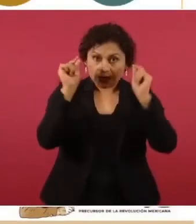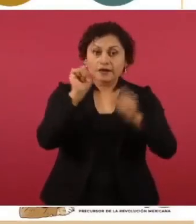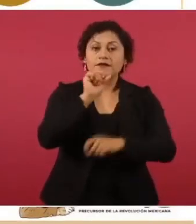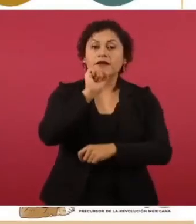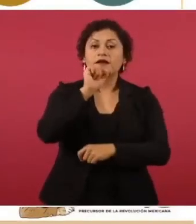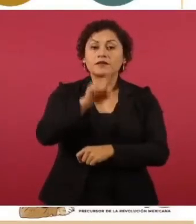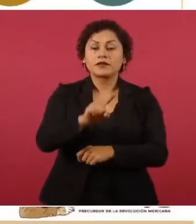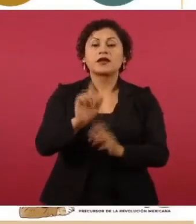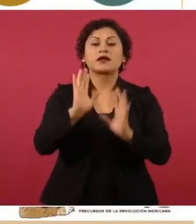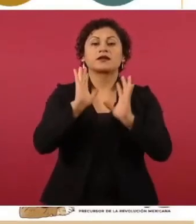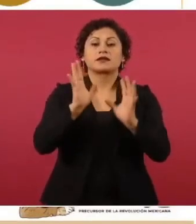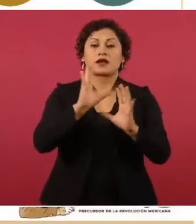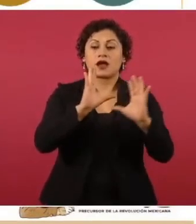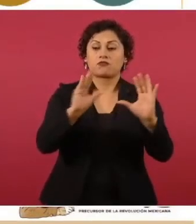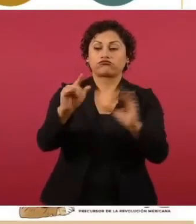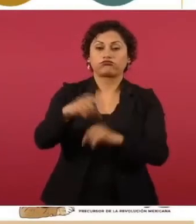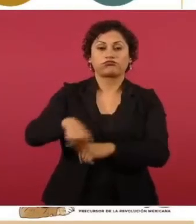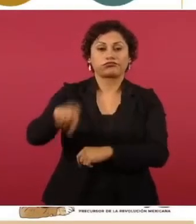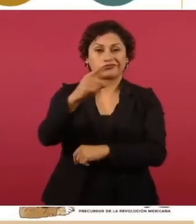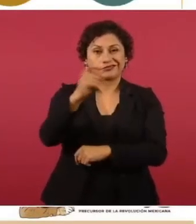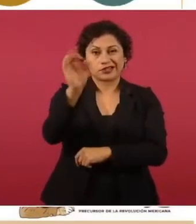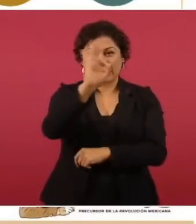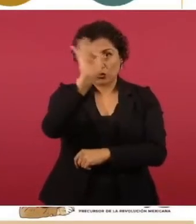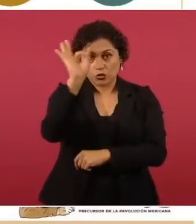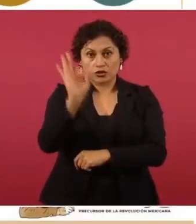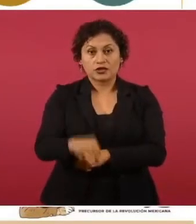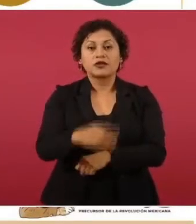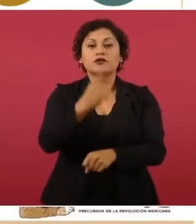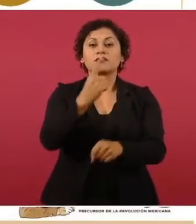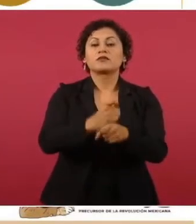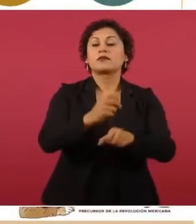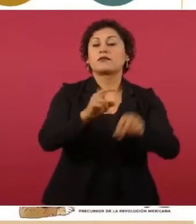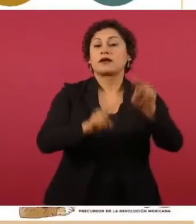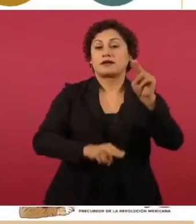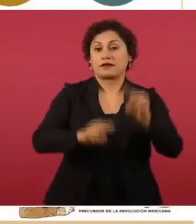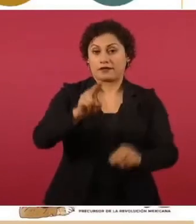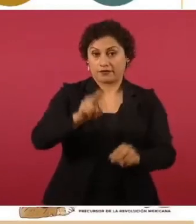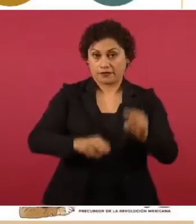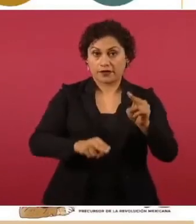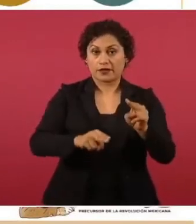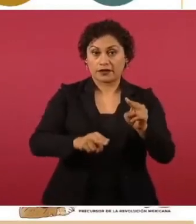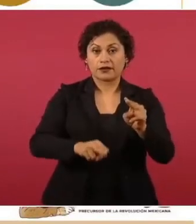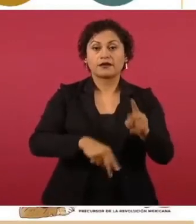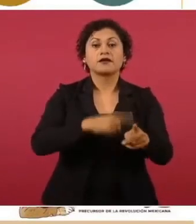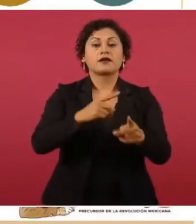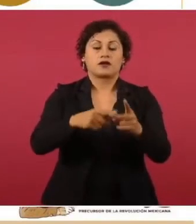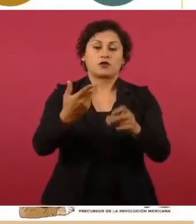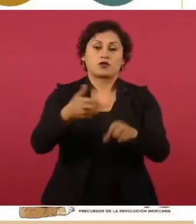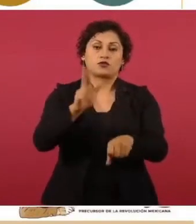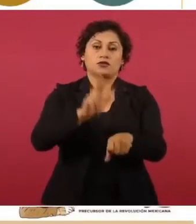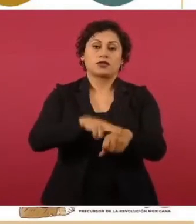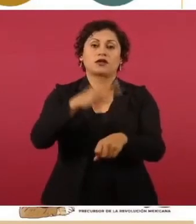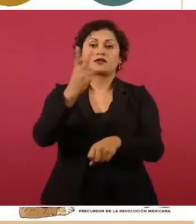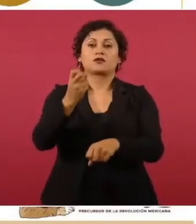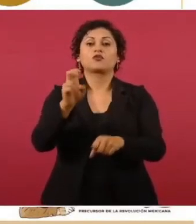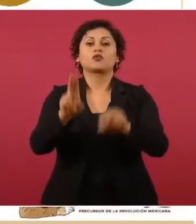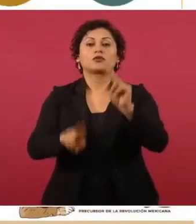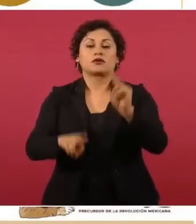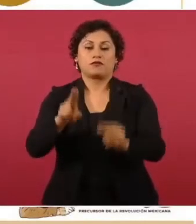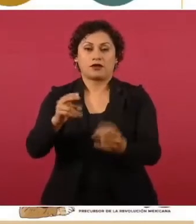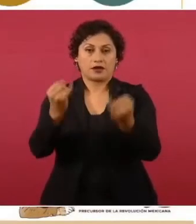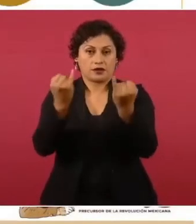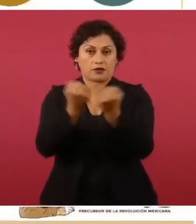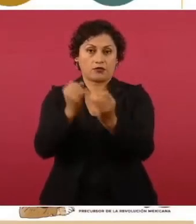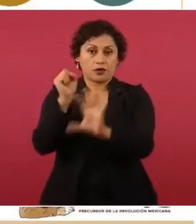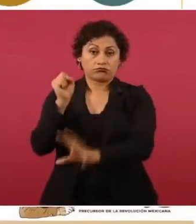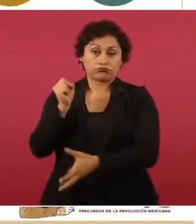una capacitación al 100% en el primer nivel de atención y en los hospitales, en el segundo nivel. Es una inversión la